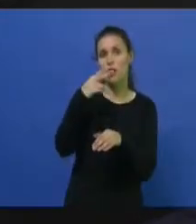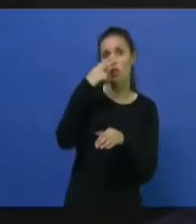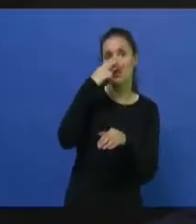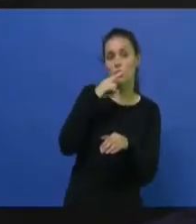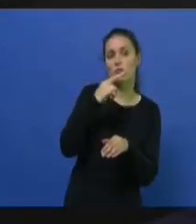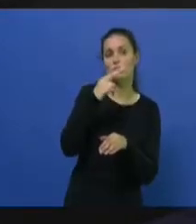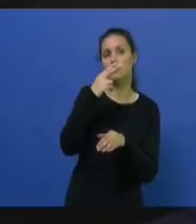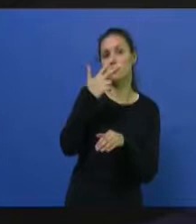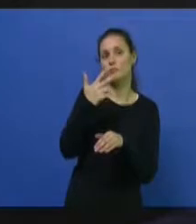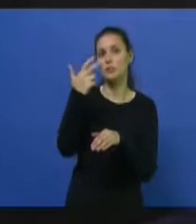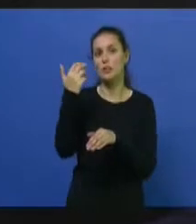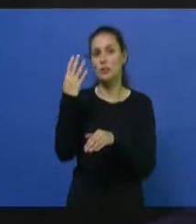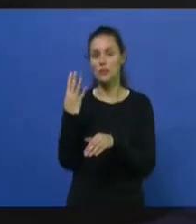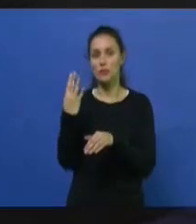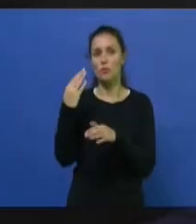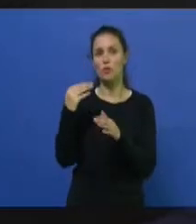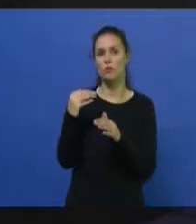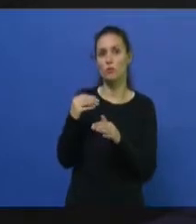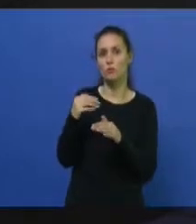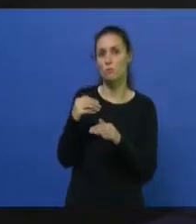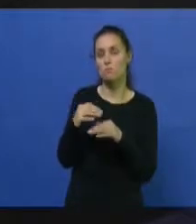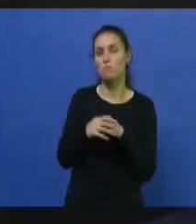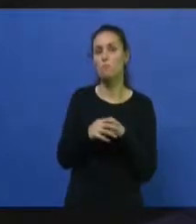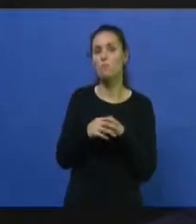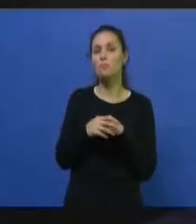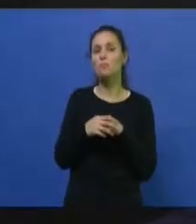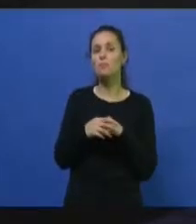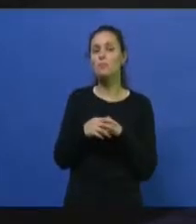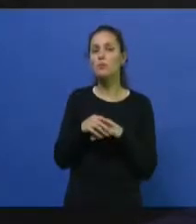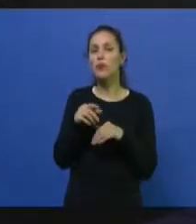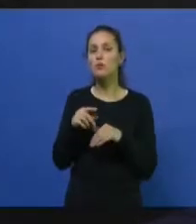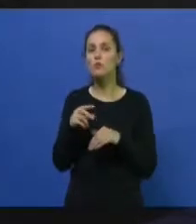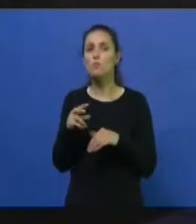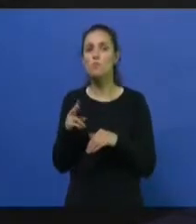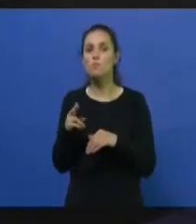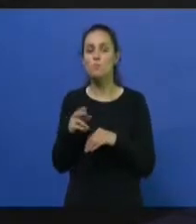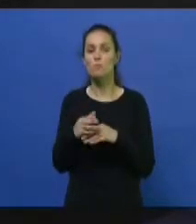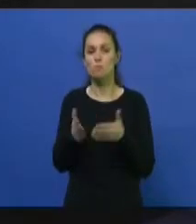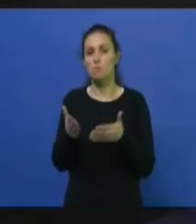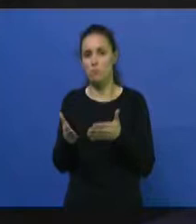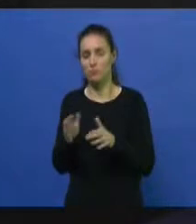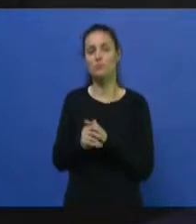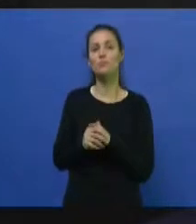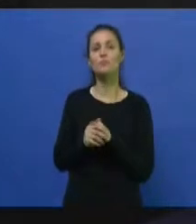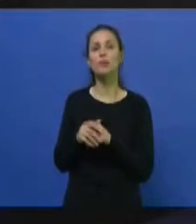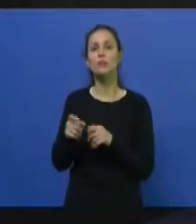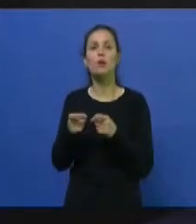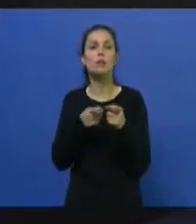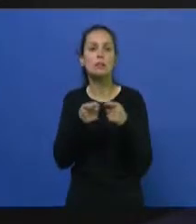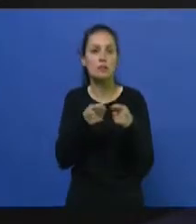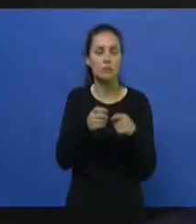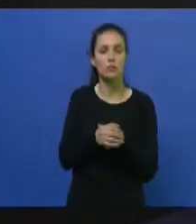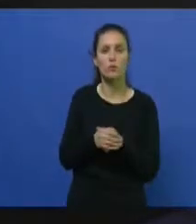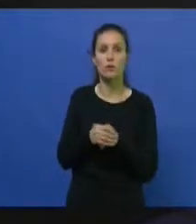aquel barco Patijas, Ecuador y Croacia, que era prohibido porque eran países en guerra, pero más allá de todo eso, el negociado. Tagni lo denunciaba. Luis Tagni